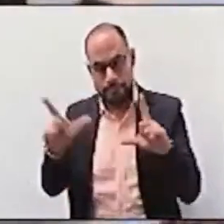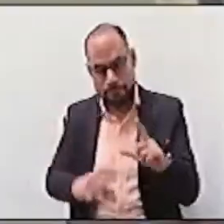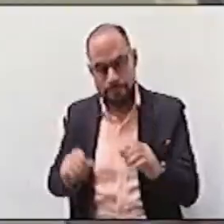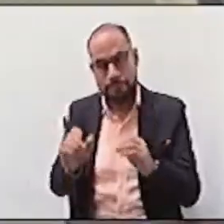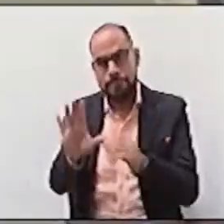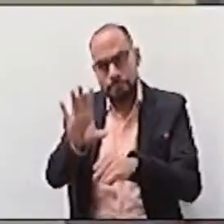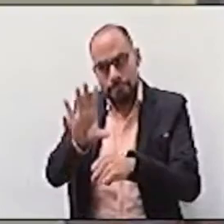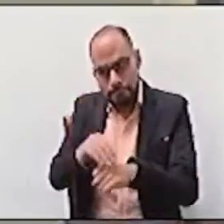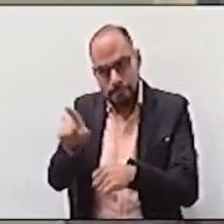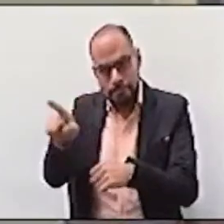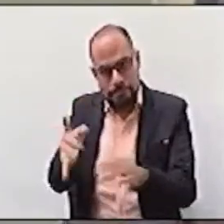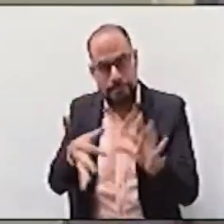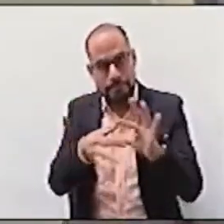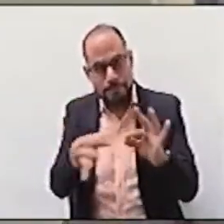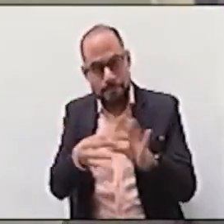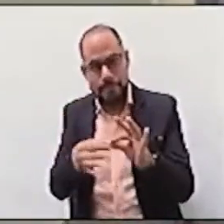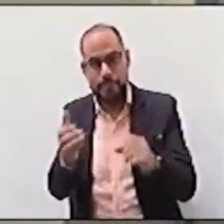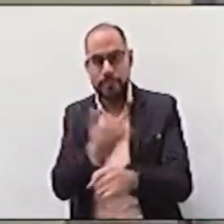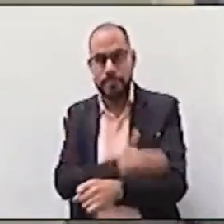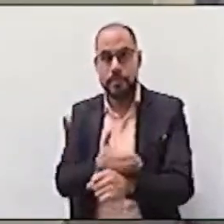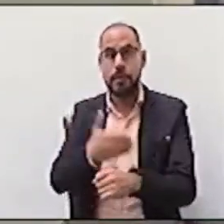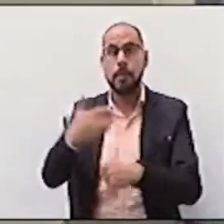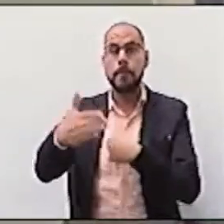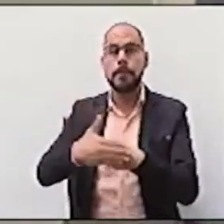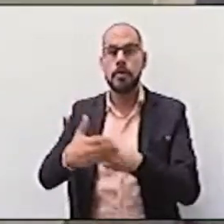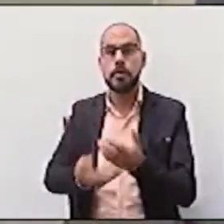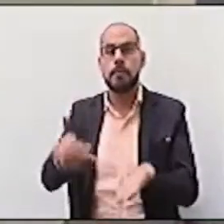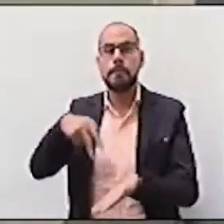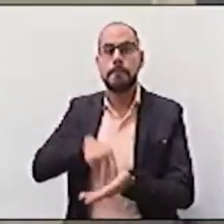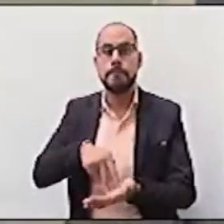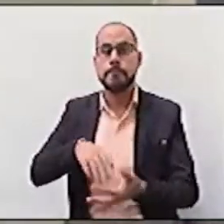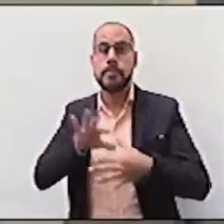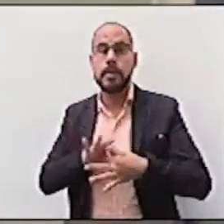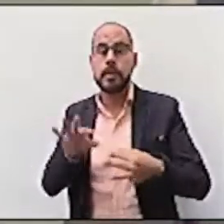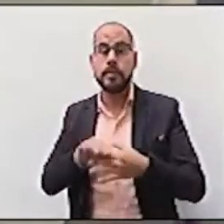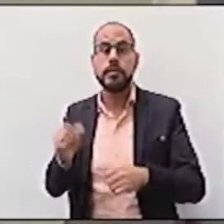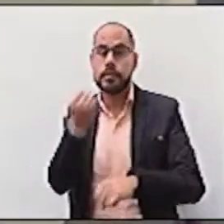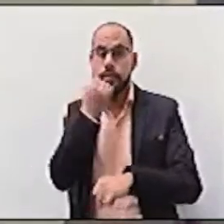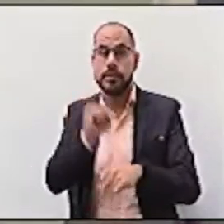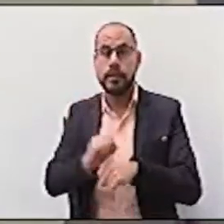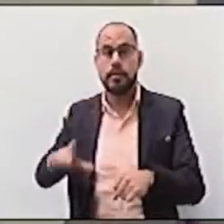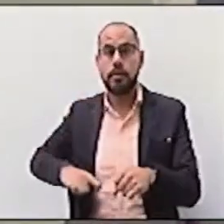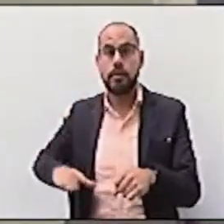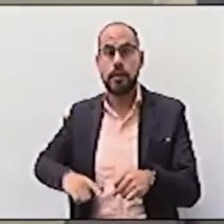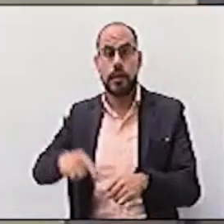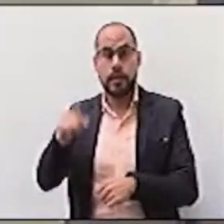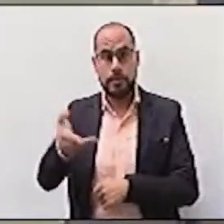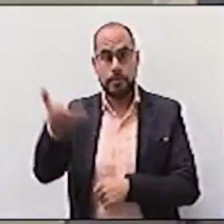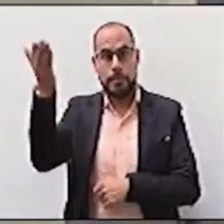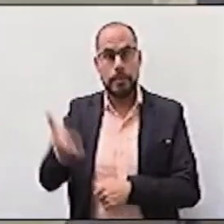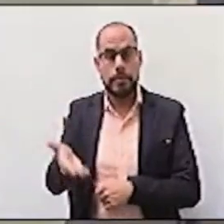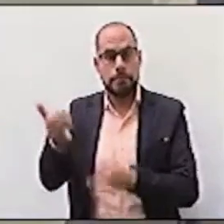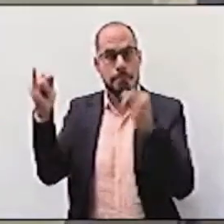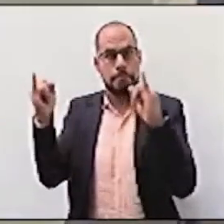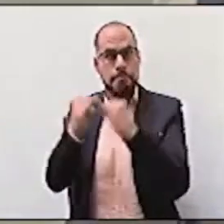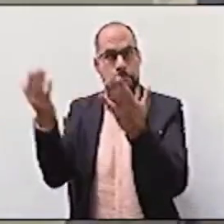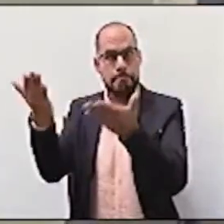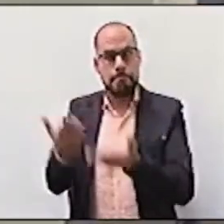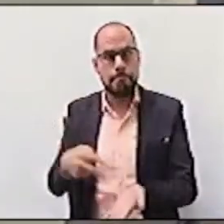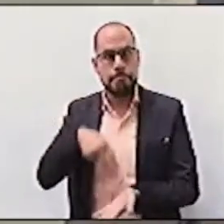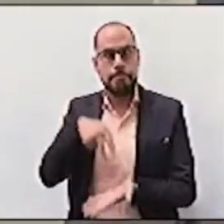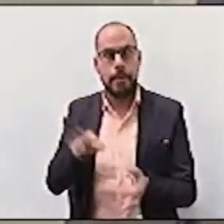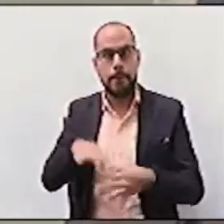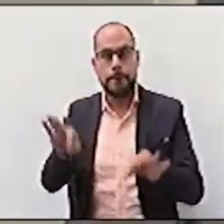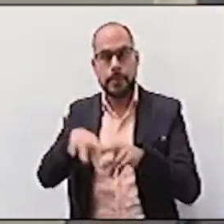que los compañeros que decidan manifestarse lo hagan así. El secretario de Gobernación es una institución aquí presente y es fundamental